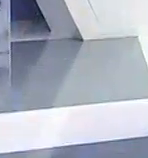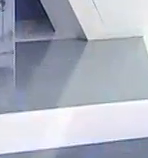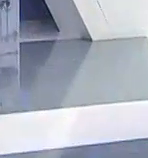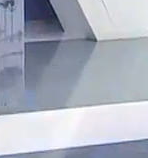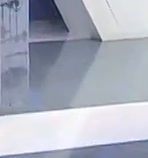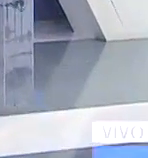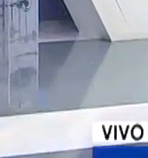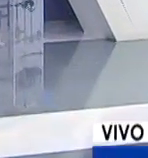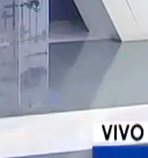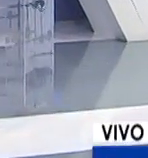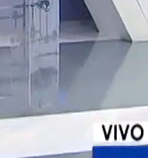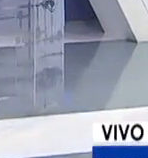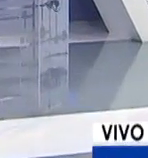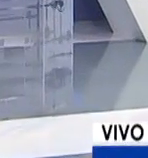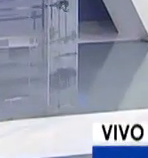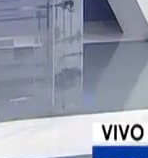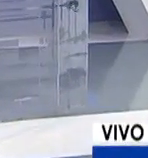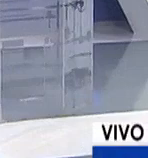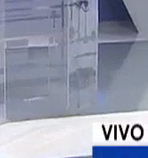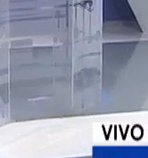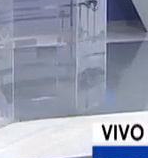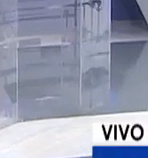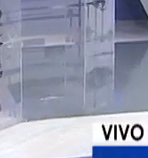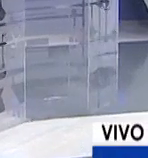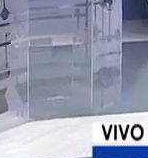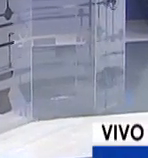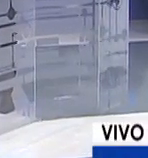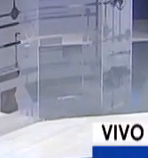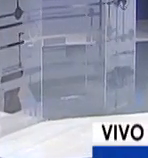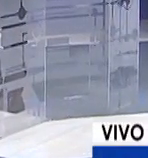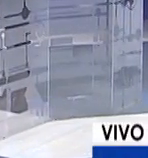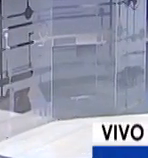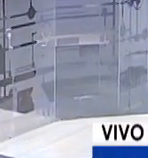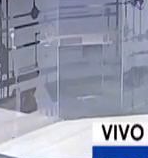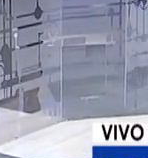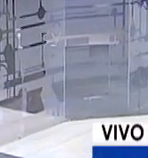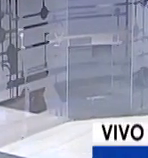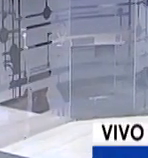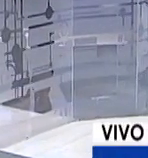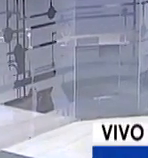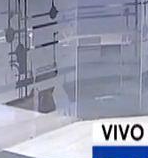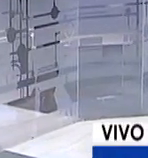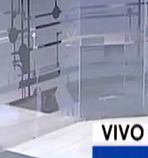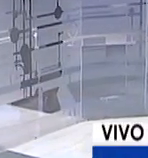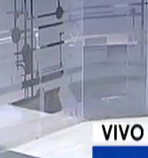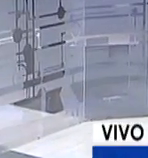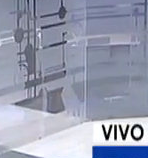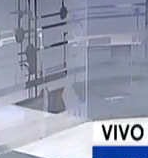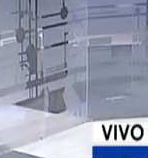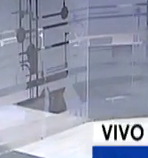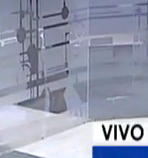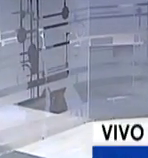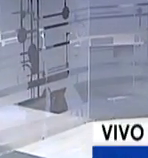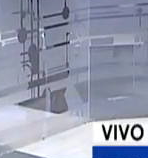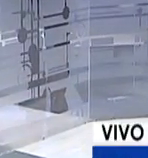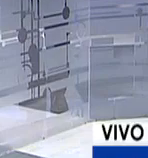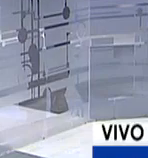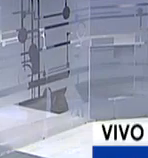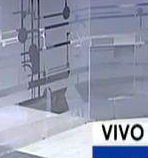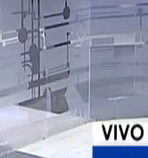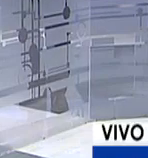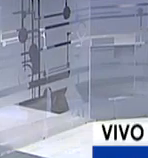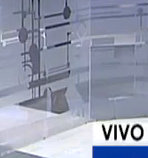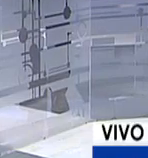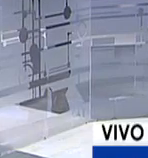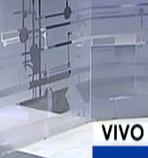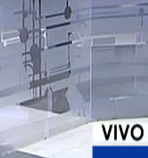Bueno, continuamos con más información. Recientemente, el presidente de la República, el doctor Alejandro Yamatei, se refirió a los 21 casos nuevos en el país para